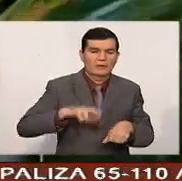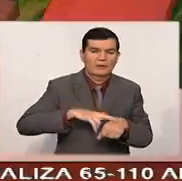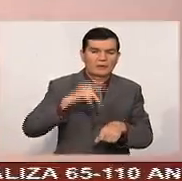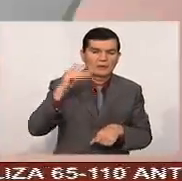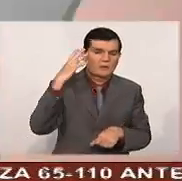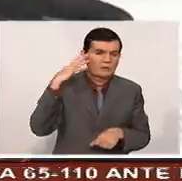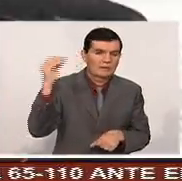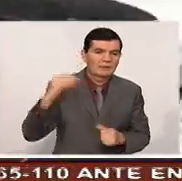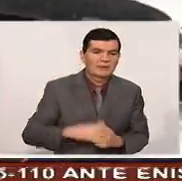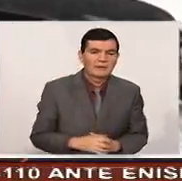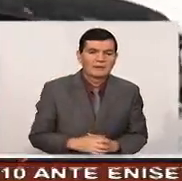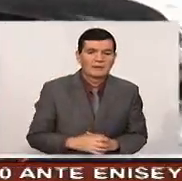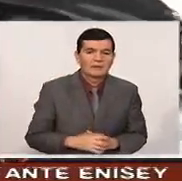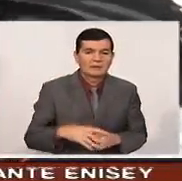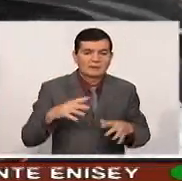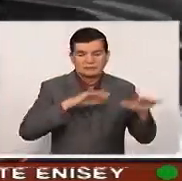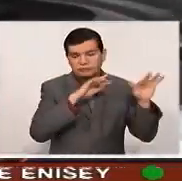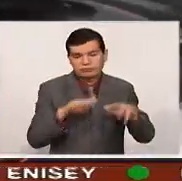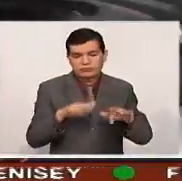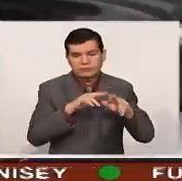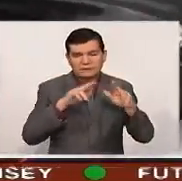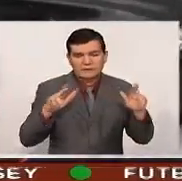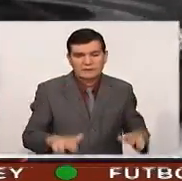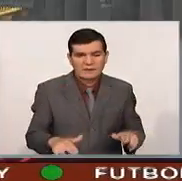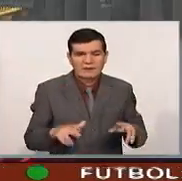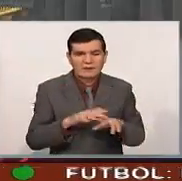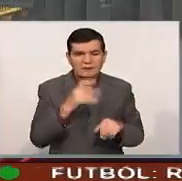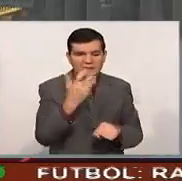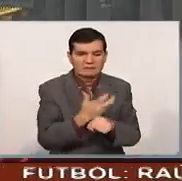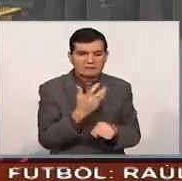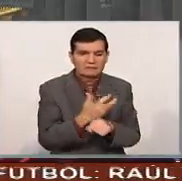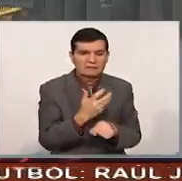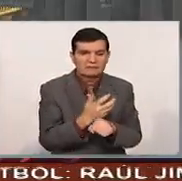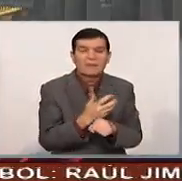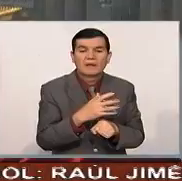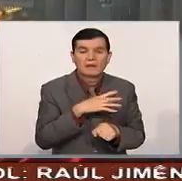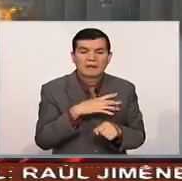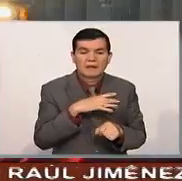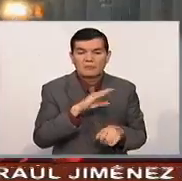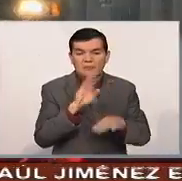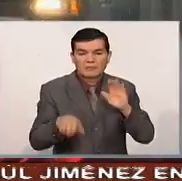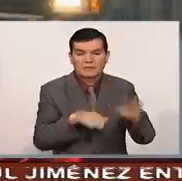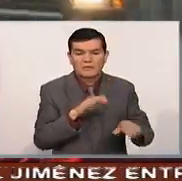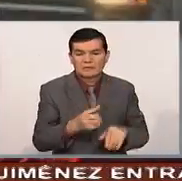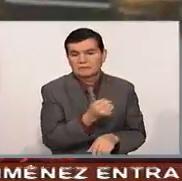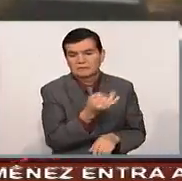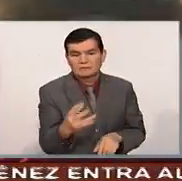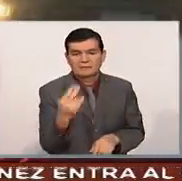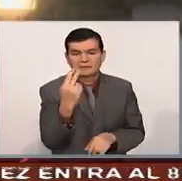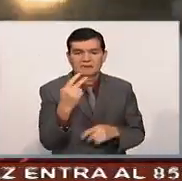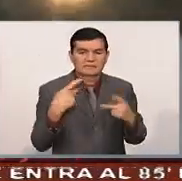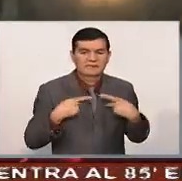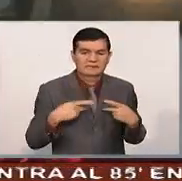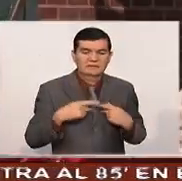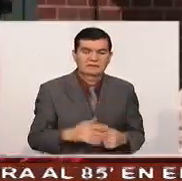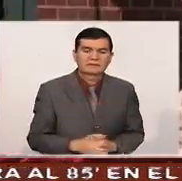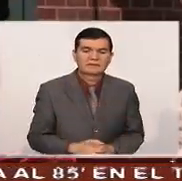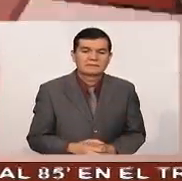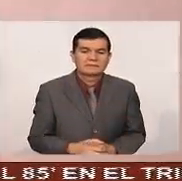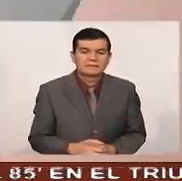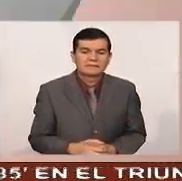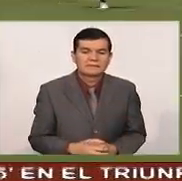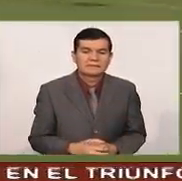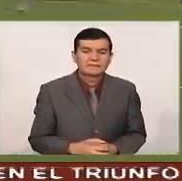Colima. La intensa nevada del fin de semana en Estados Unidos dejó un saldo de al menos 25 personas